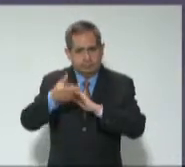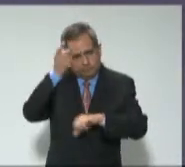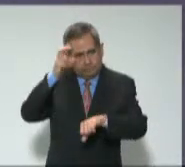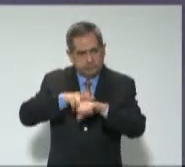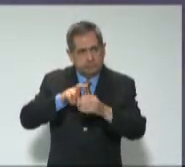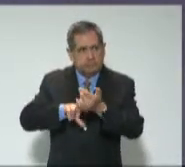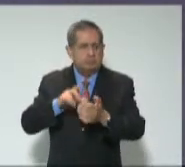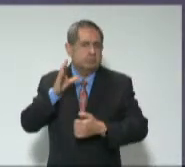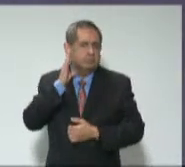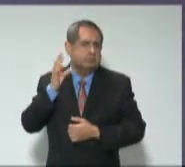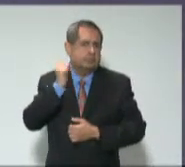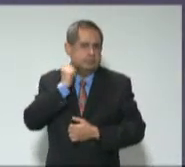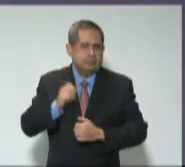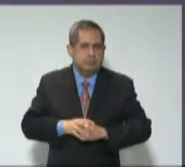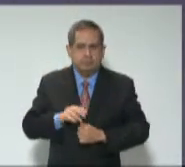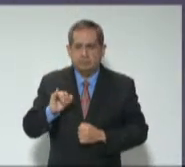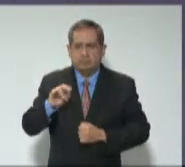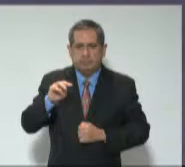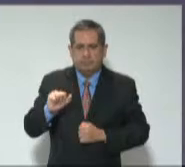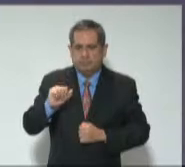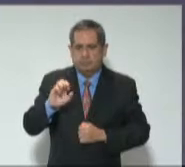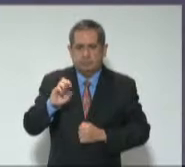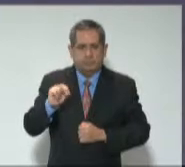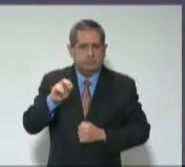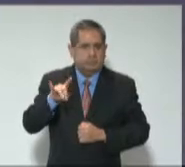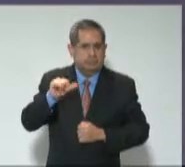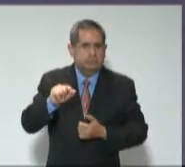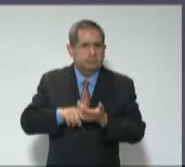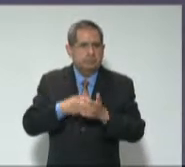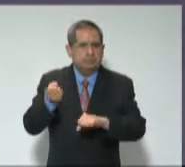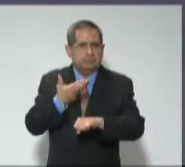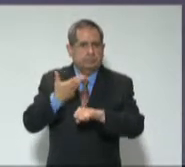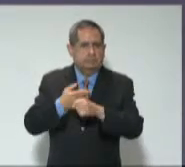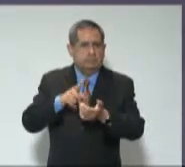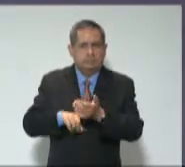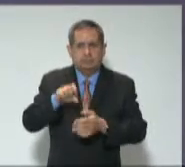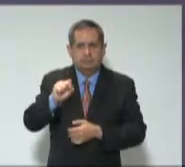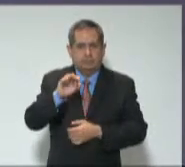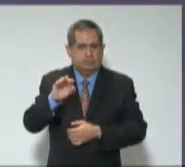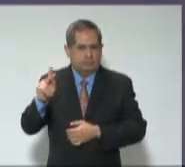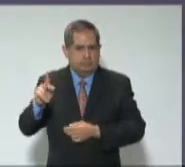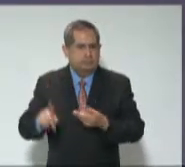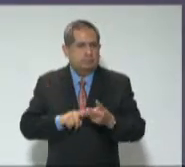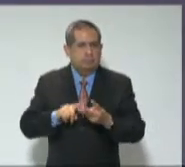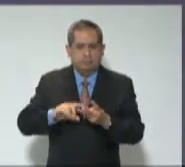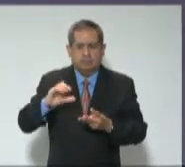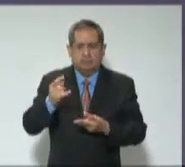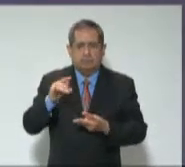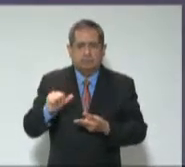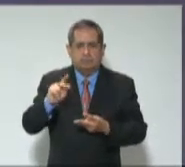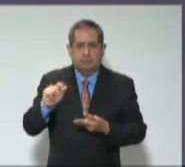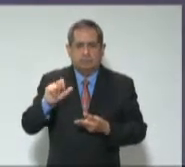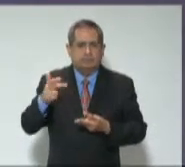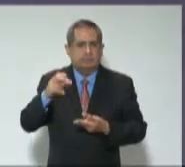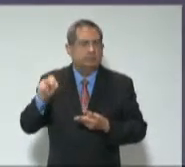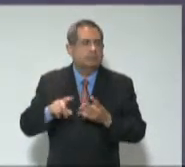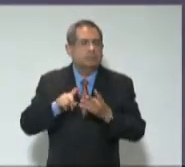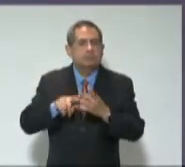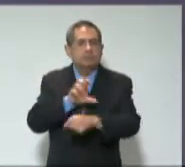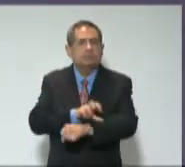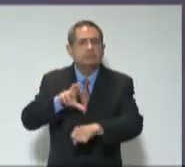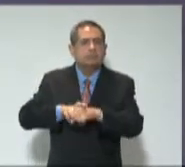de la cámara de senadores irmer rendira Sandoval secretaria de la función pública Cintia cantero Pacheco